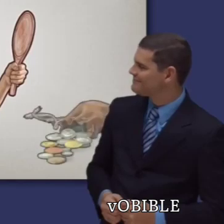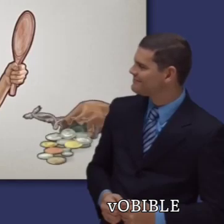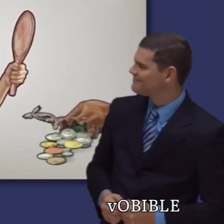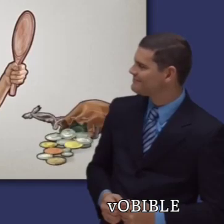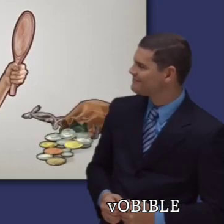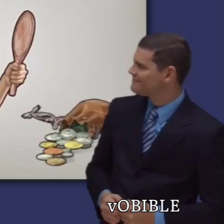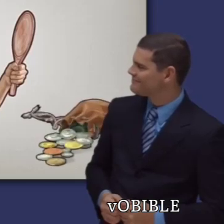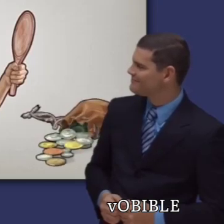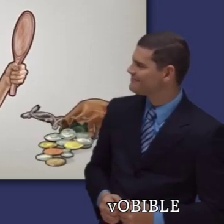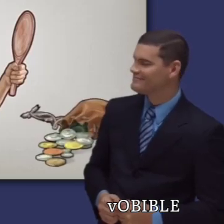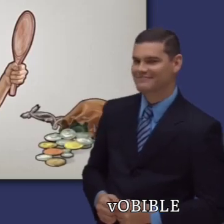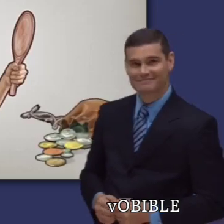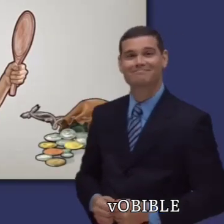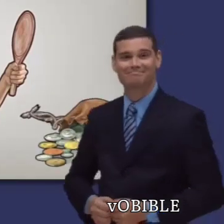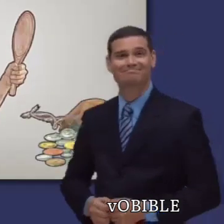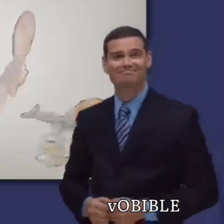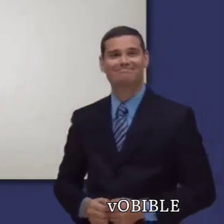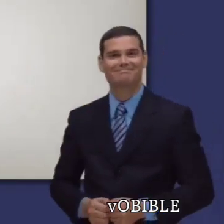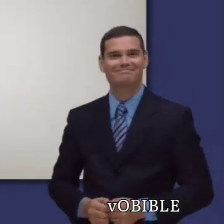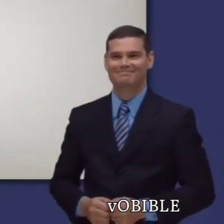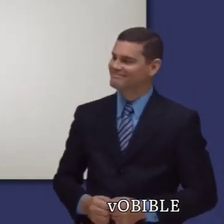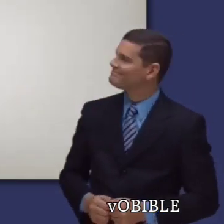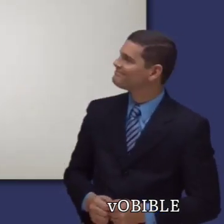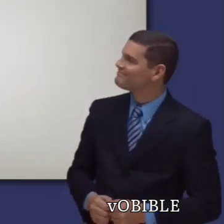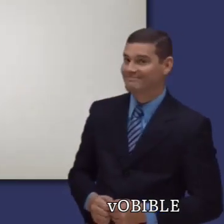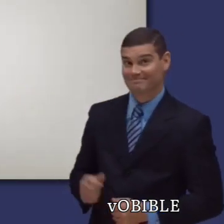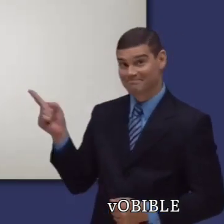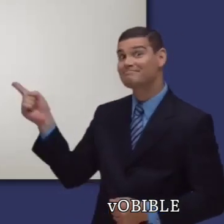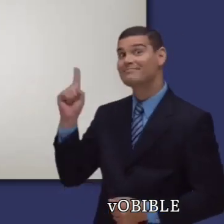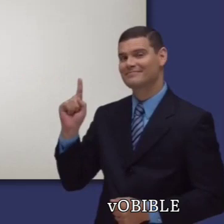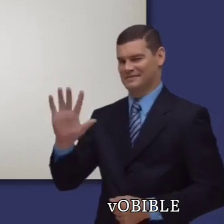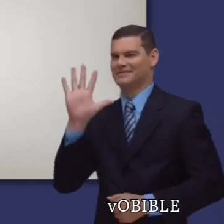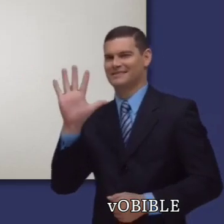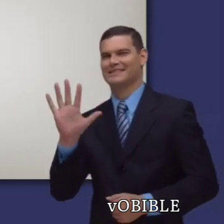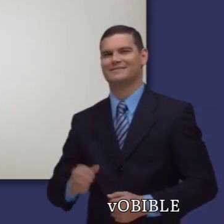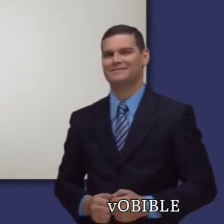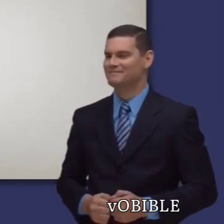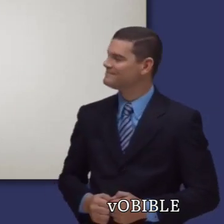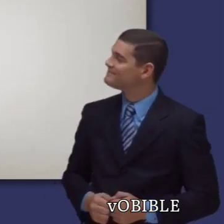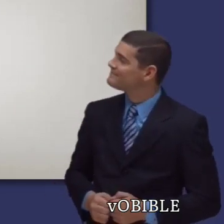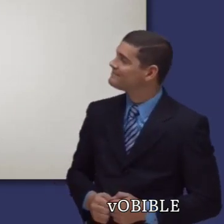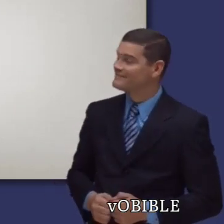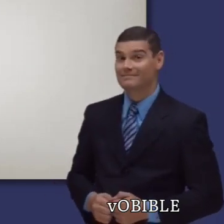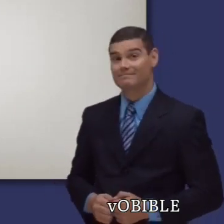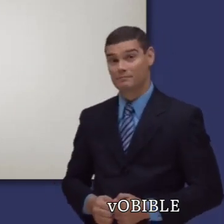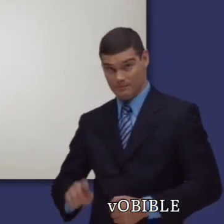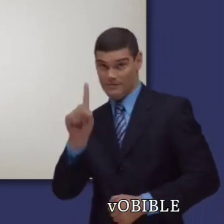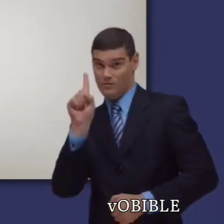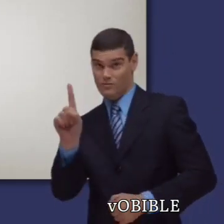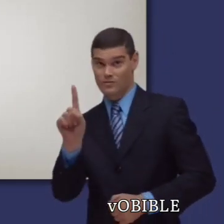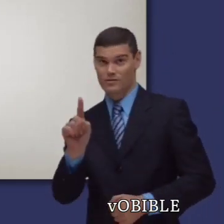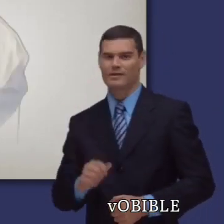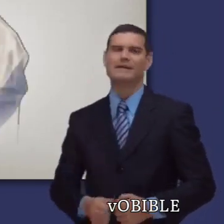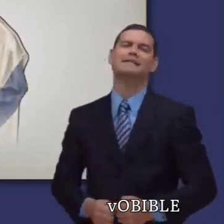las riquezas que se desvanecen. La carta de Santiago tiene 5 capítulos. El capítulo 1